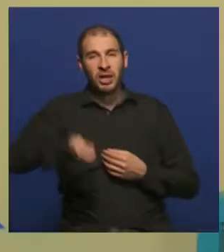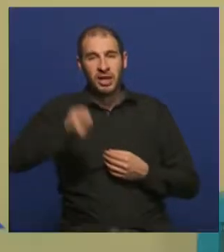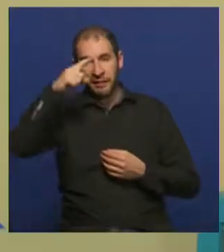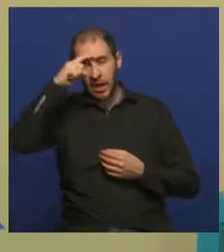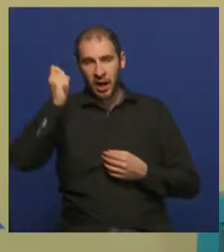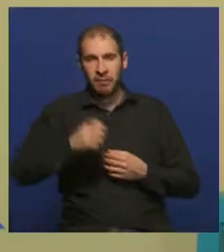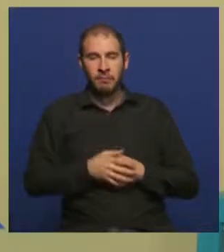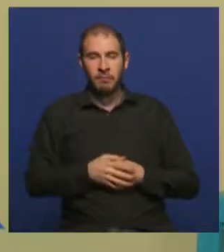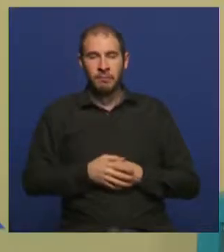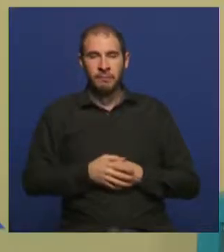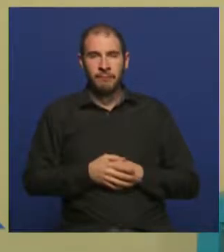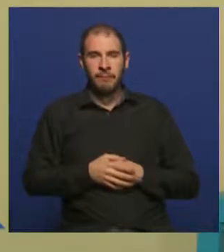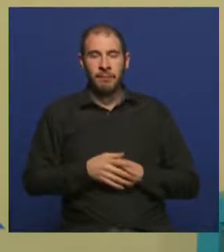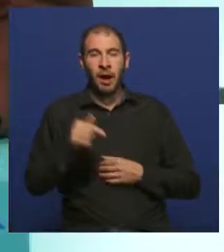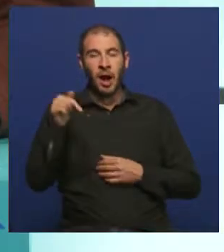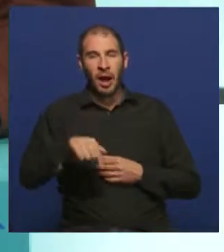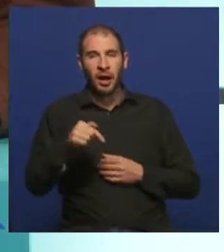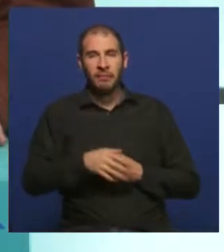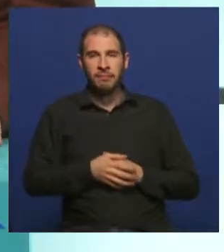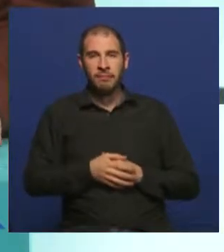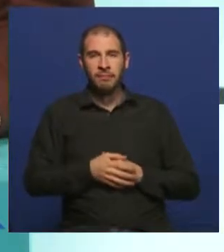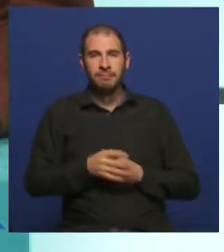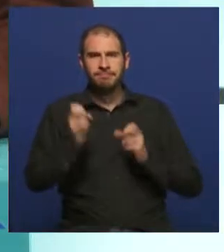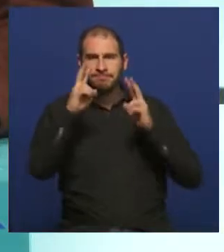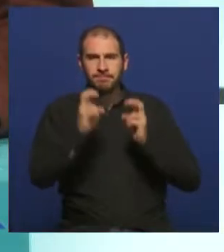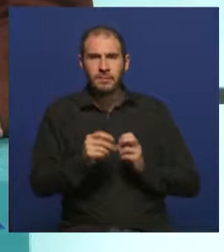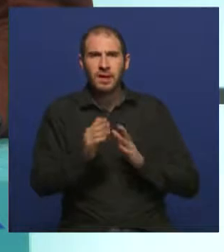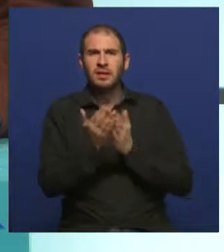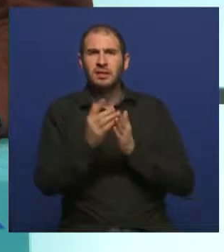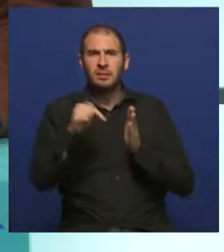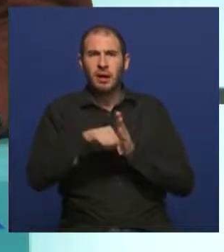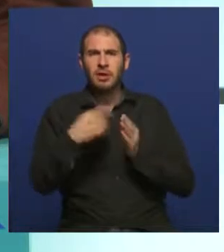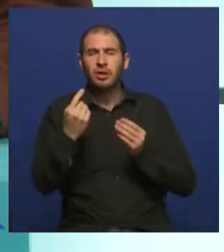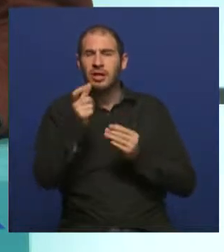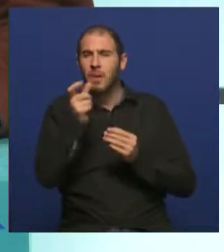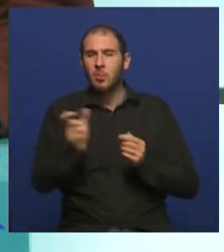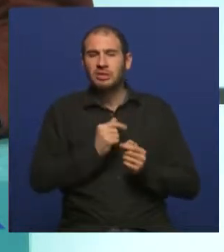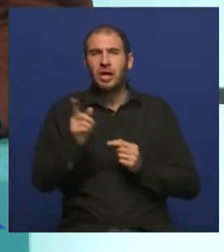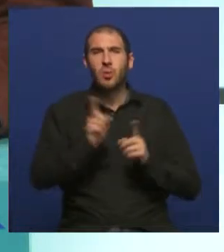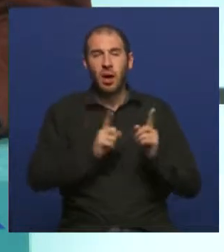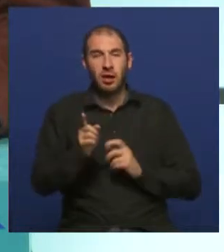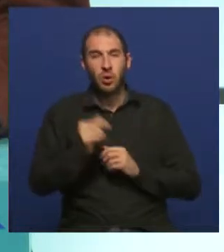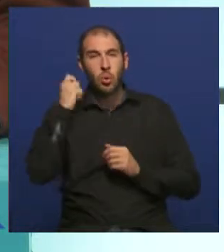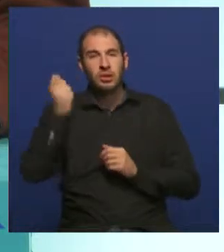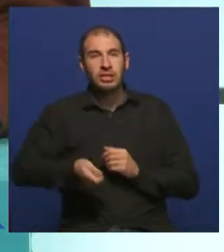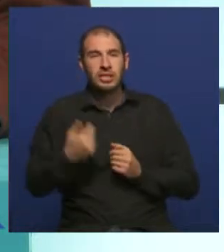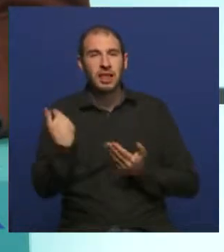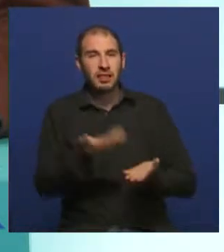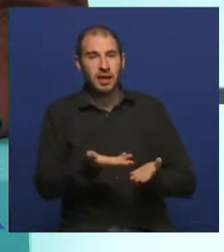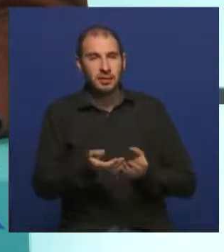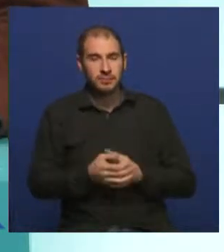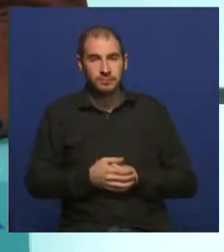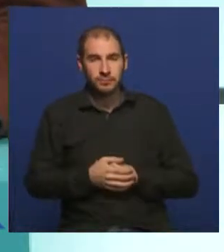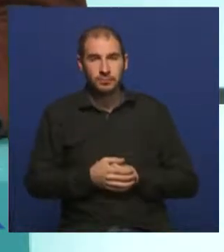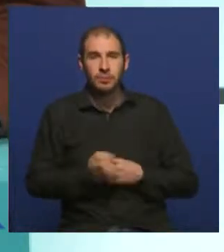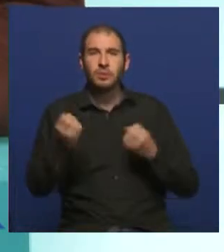federal. Y entonces lo que ponemos en análisis en el libro es cuál fue la respuesta que esa justicia les dio y